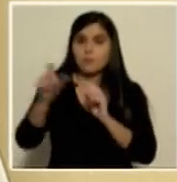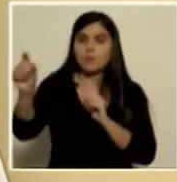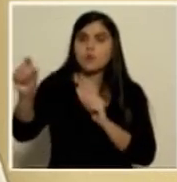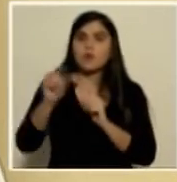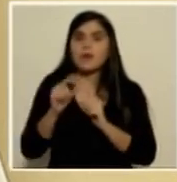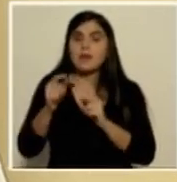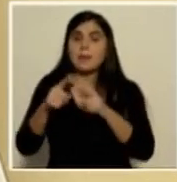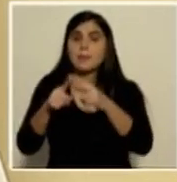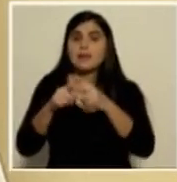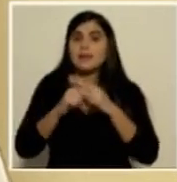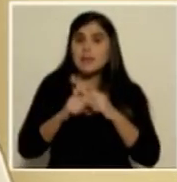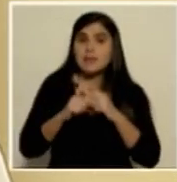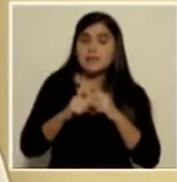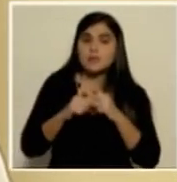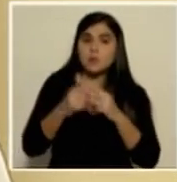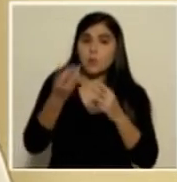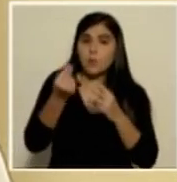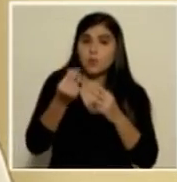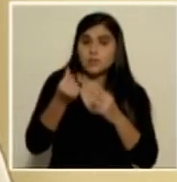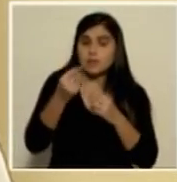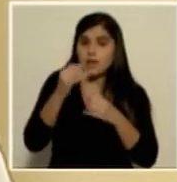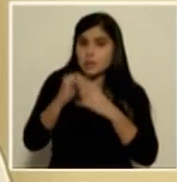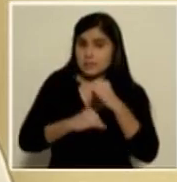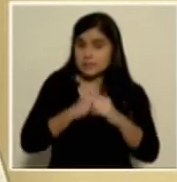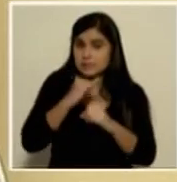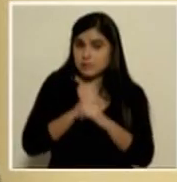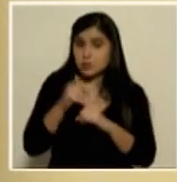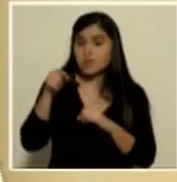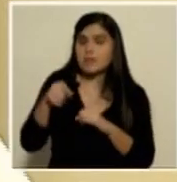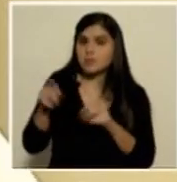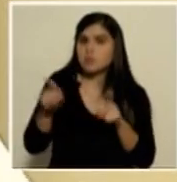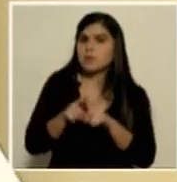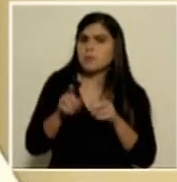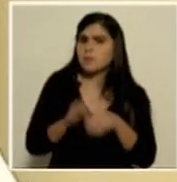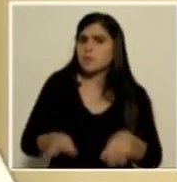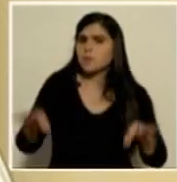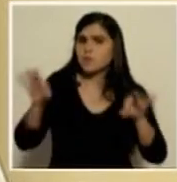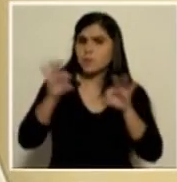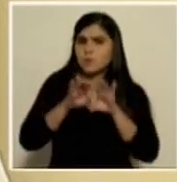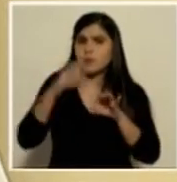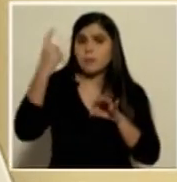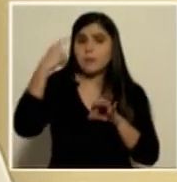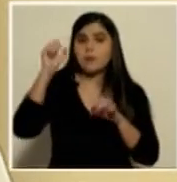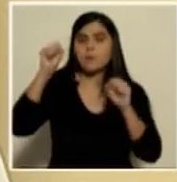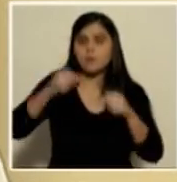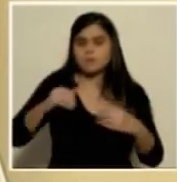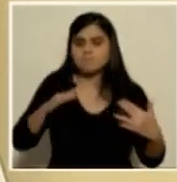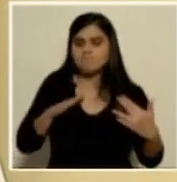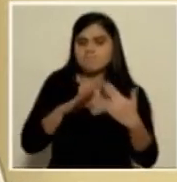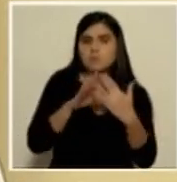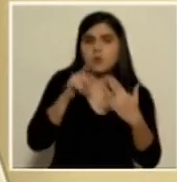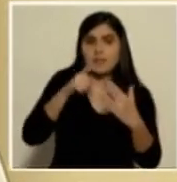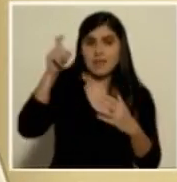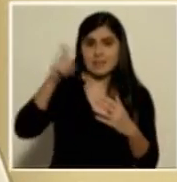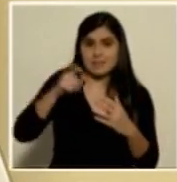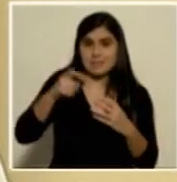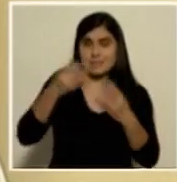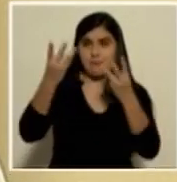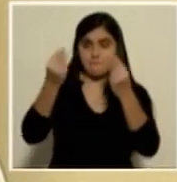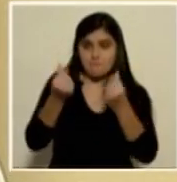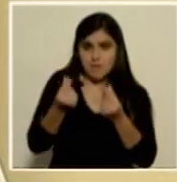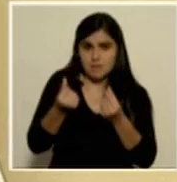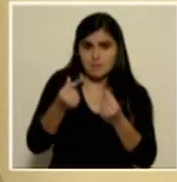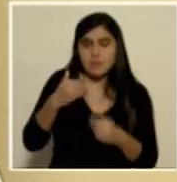del Fondo Monetario Internacional, que también es muy importante para poder hacer frente a las necesidades brutas de financiamiento